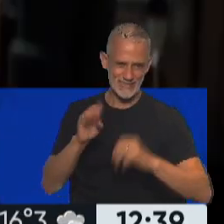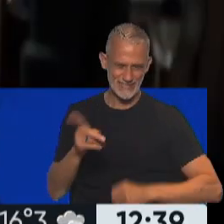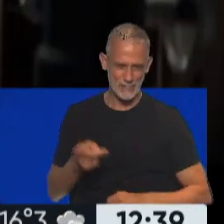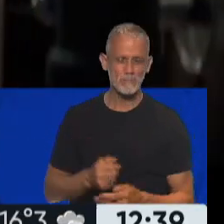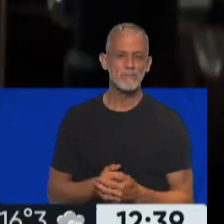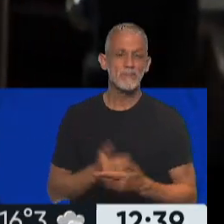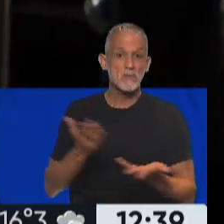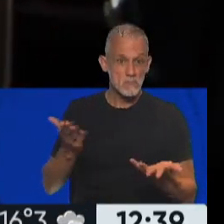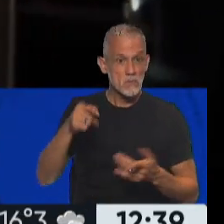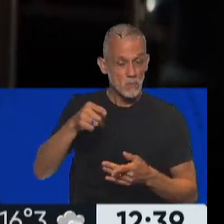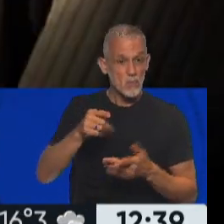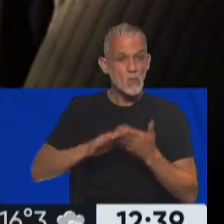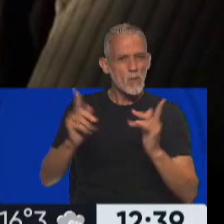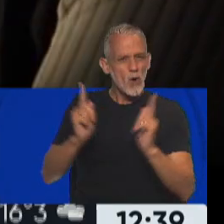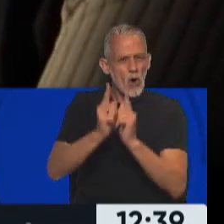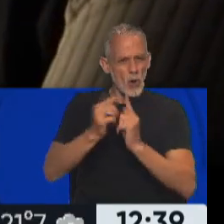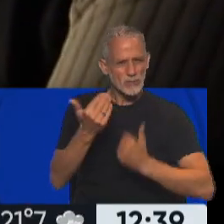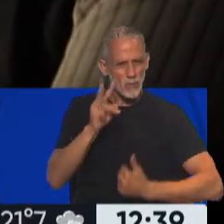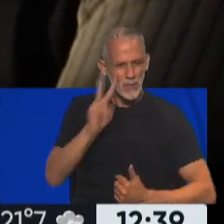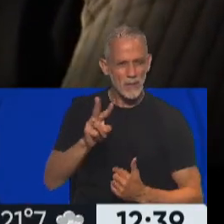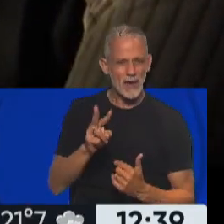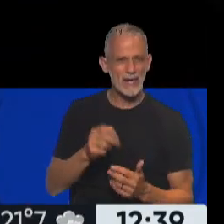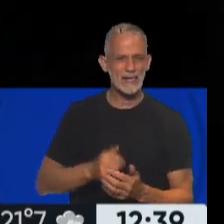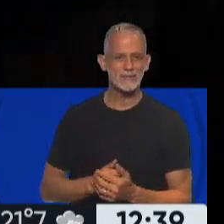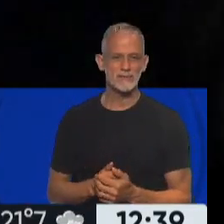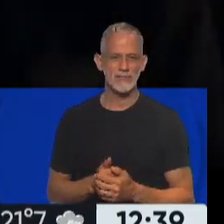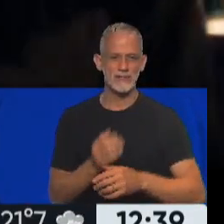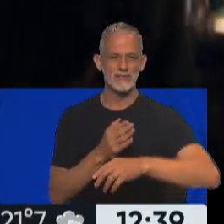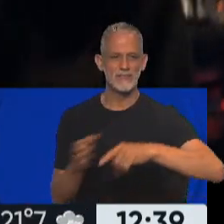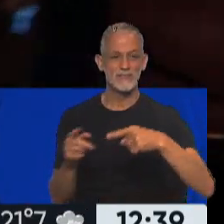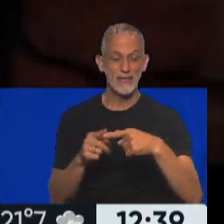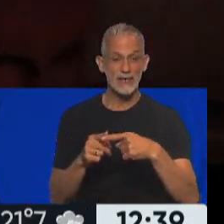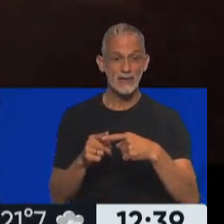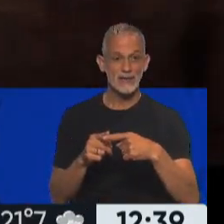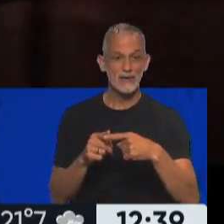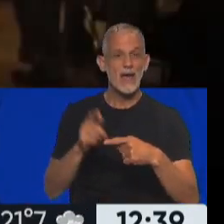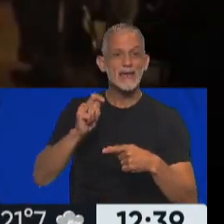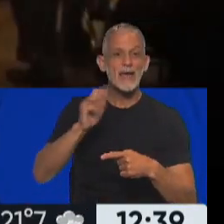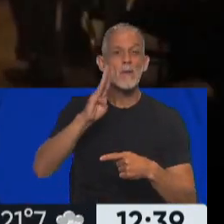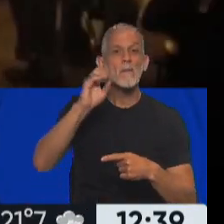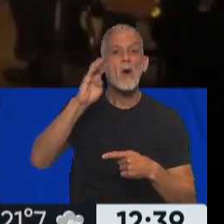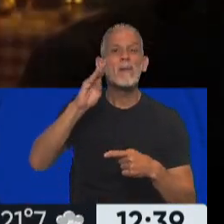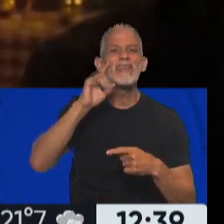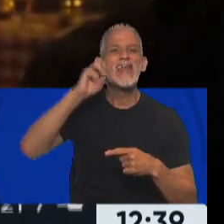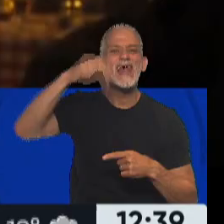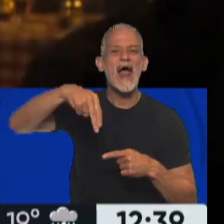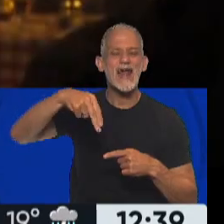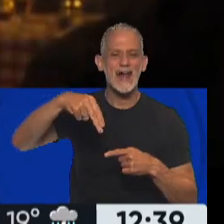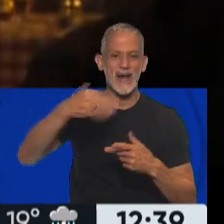Está disponible este nuevo tráiler de una historia que nos trae a Bob Dylan,